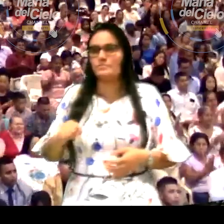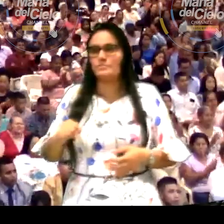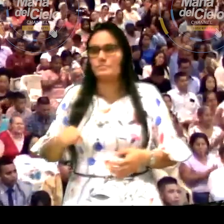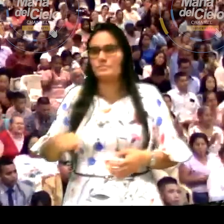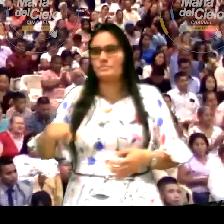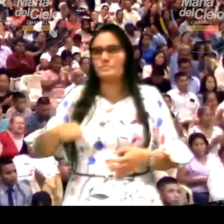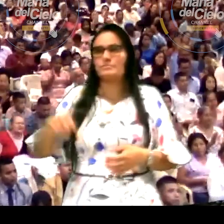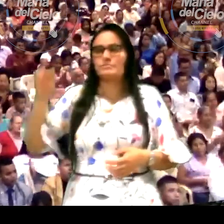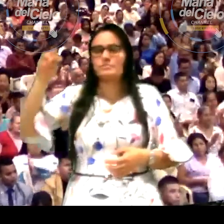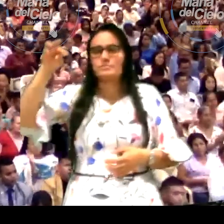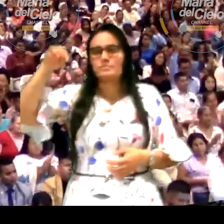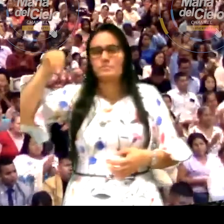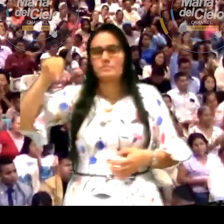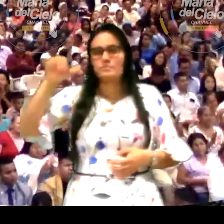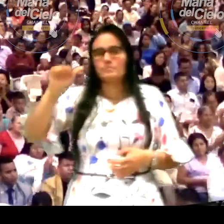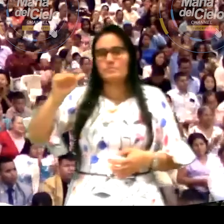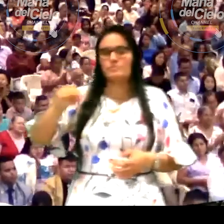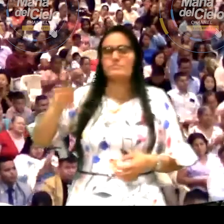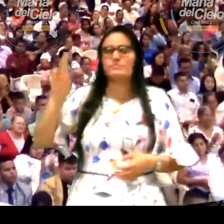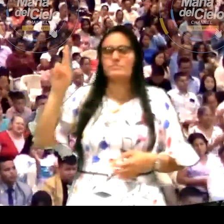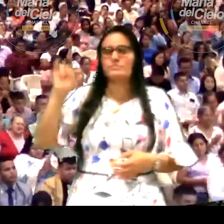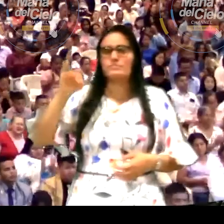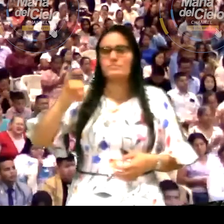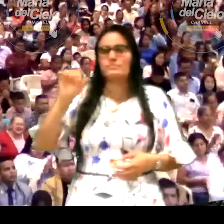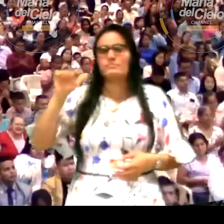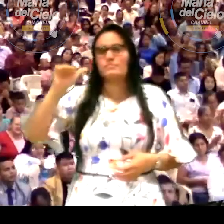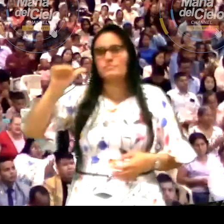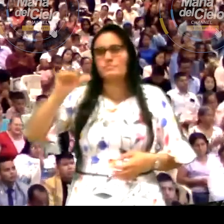sin conocer varón.